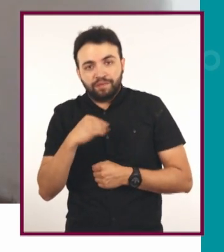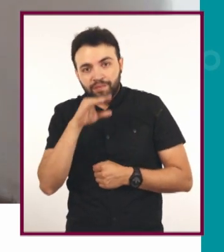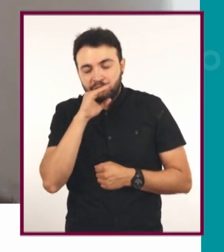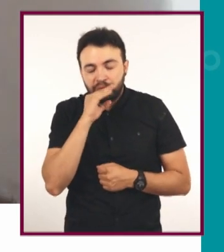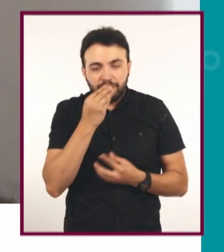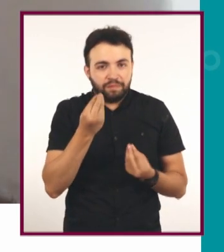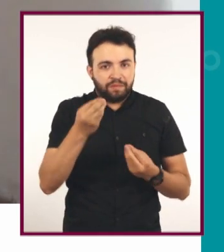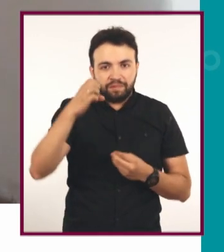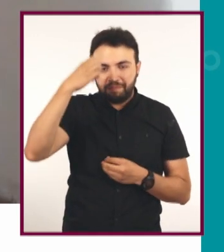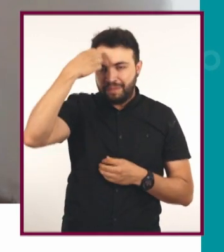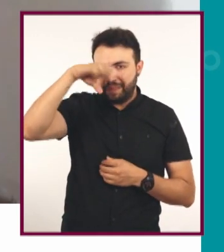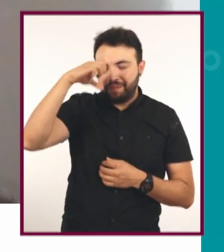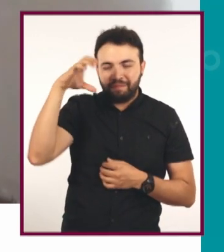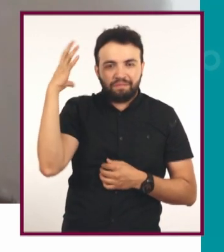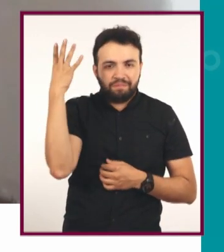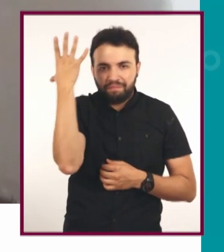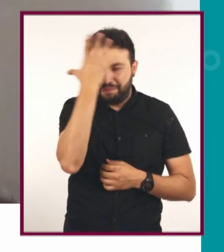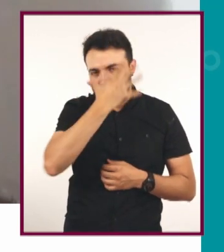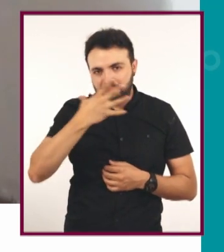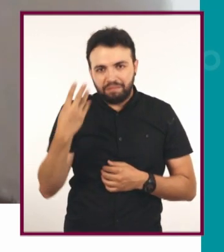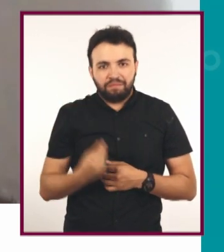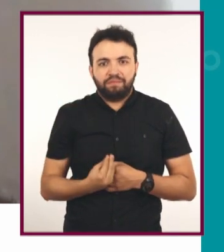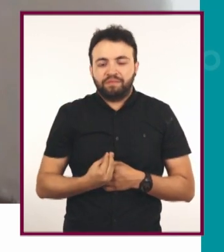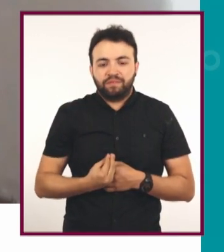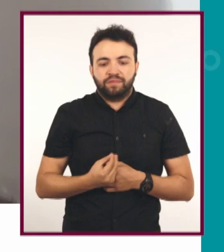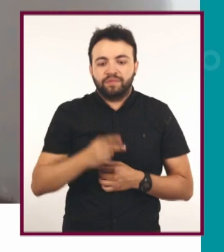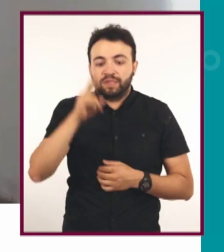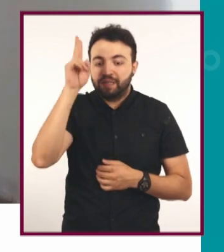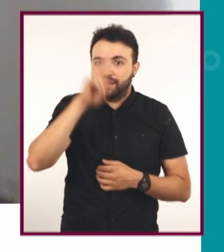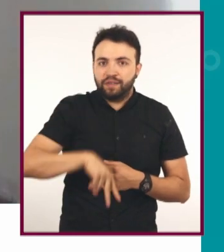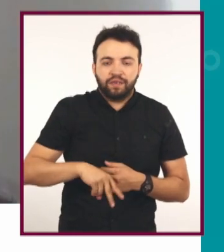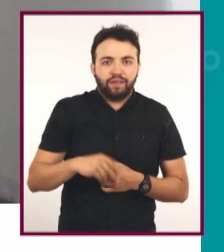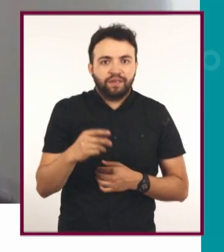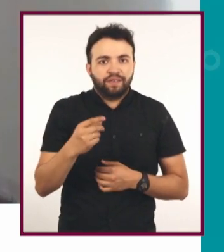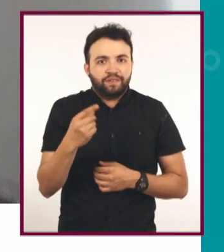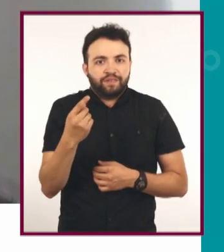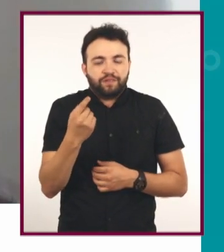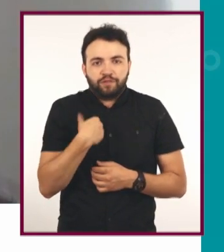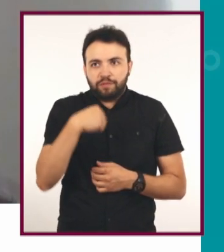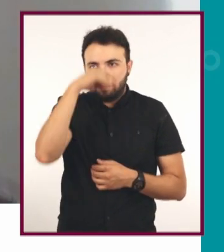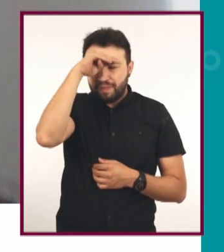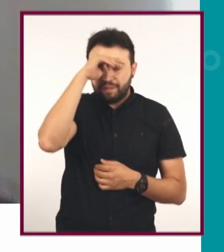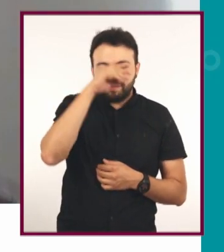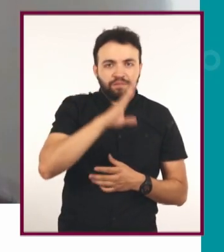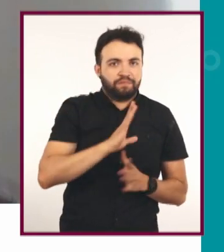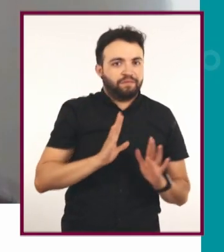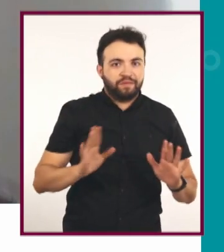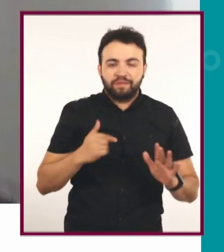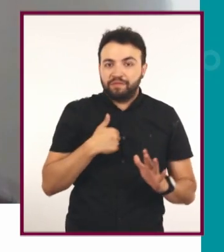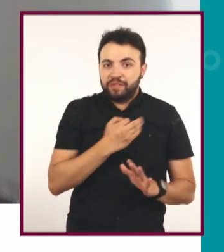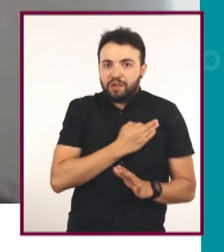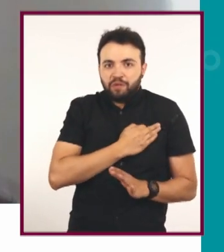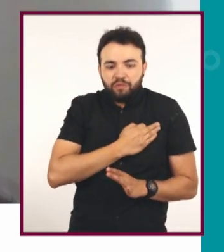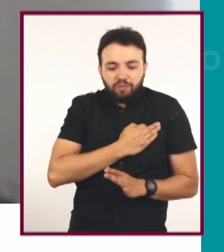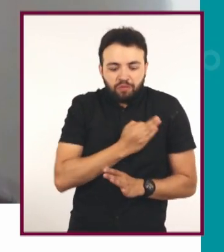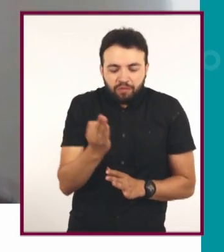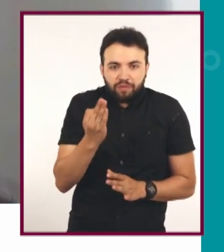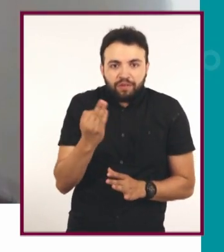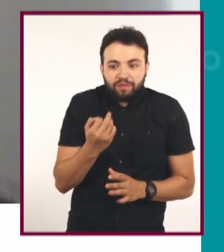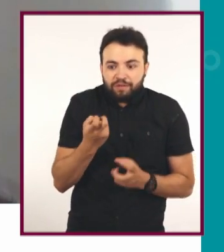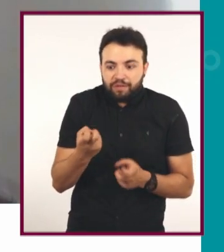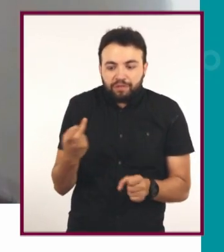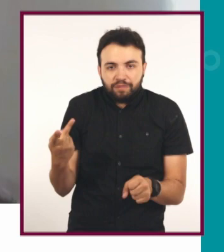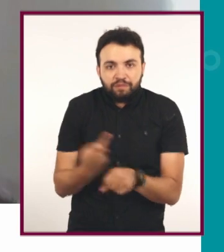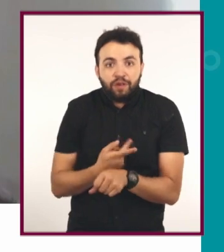pues la experiencia que escuchas por todos lados, ¿no? Es una experiencia hermosa. Realmente es algo que, o sea, qué bueno